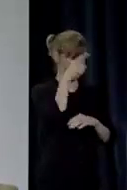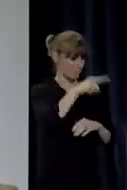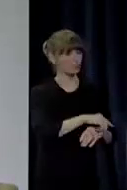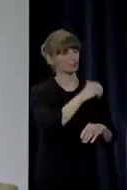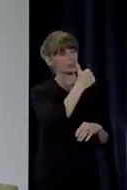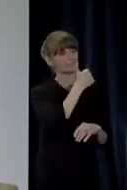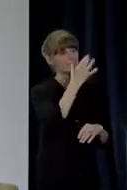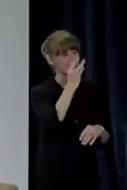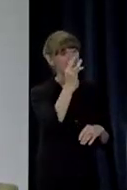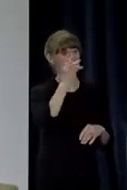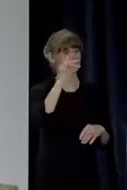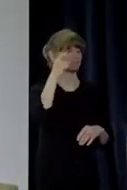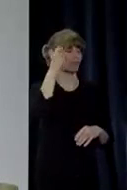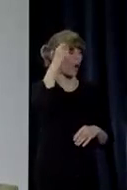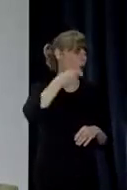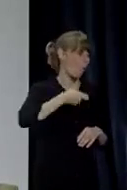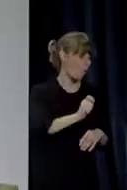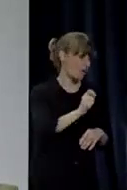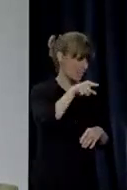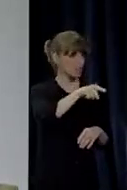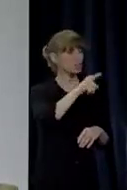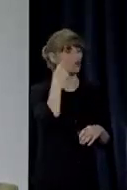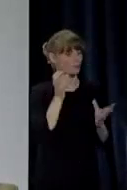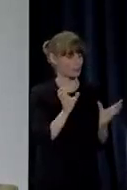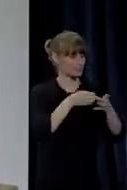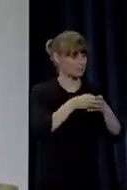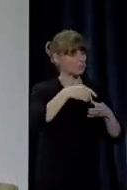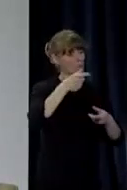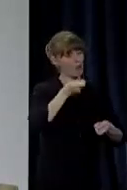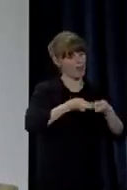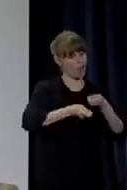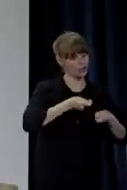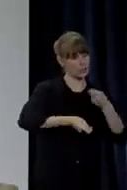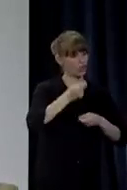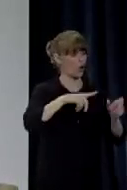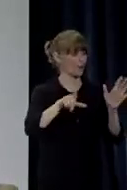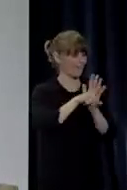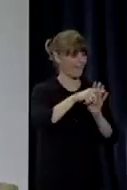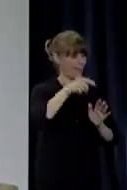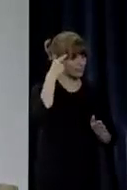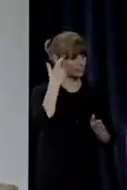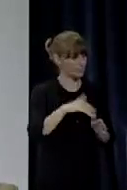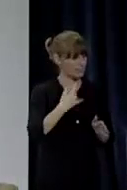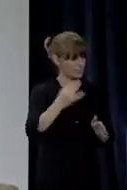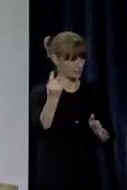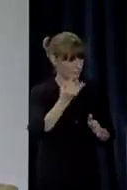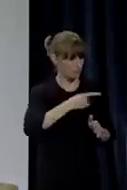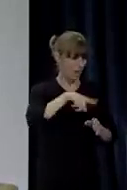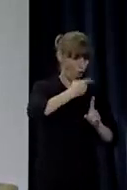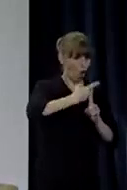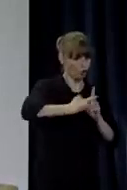de Asuntos Jurídicos, ha sido parte del equipo negociador de la Ley de Inteligencia Artificial y otros importantes